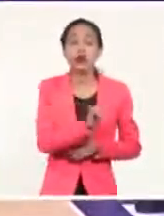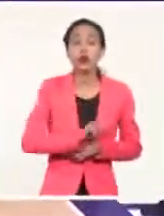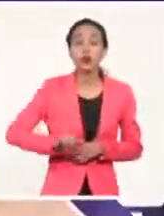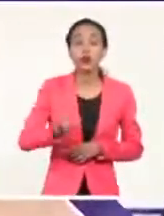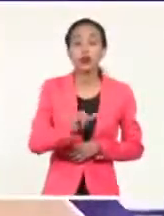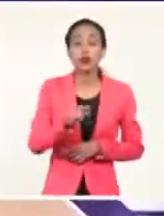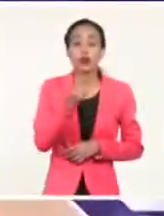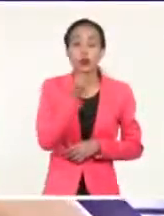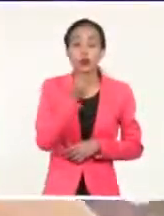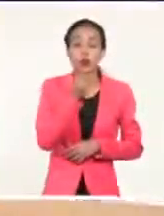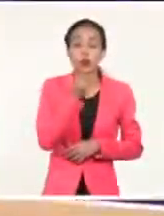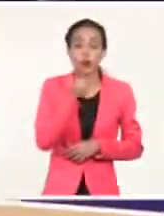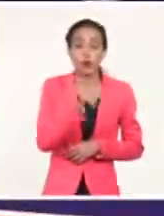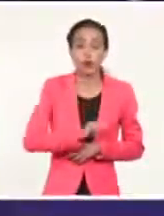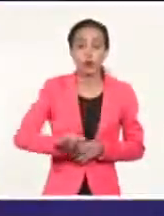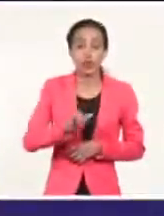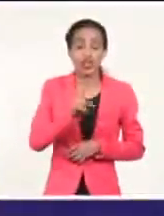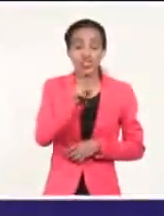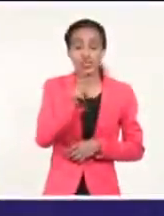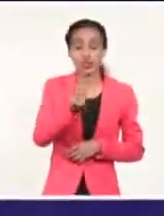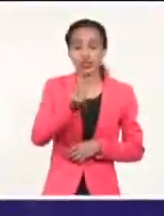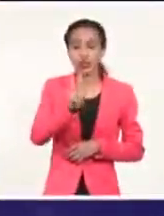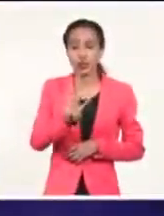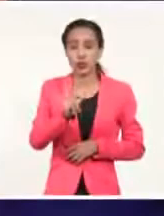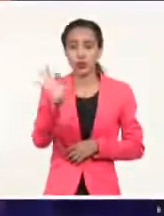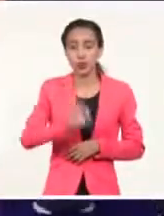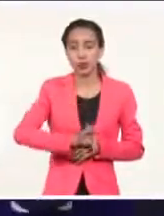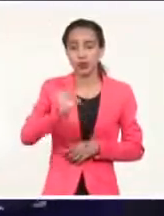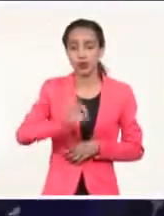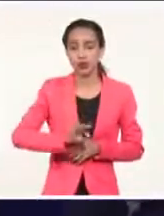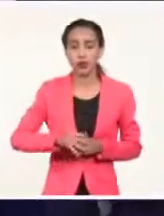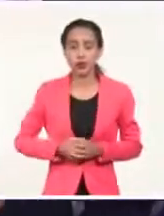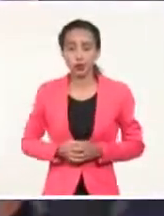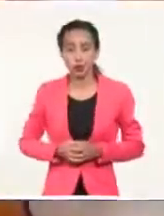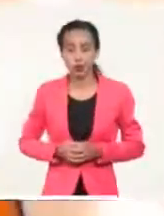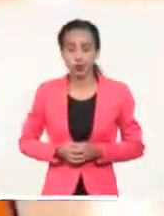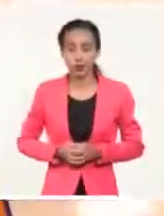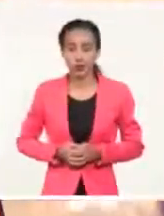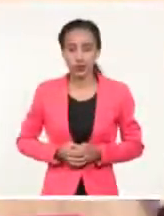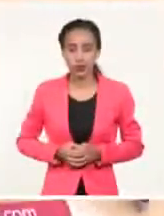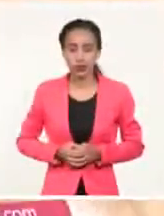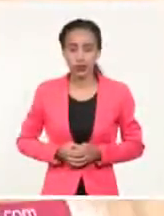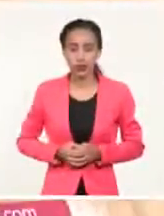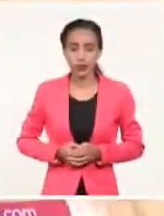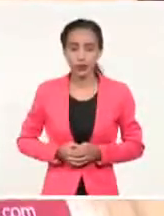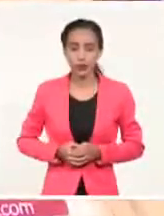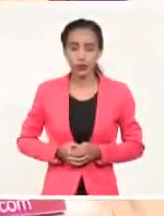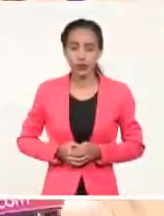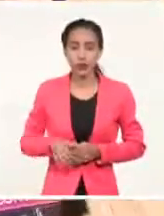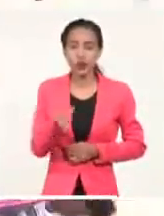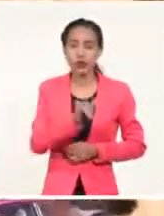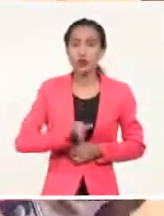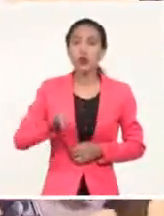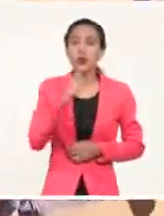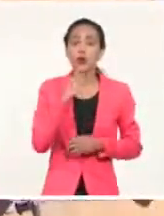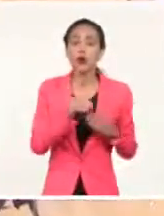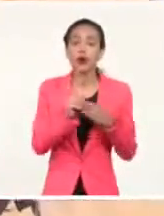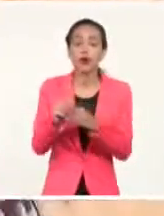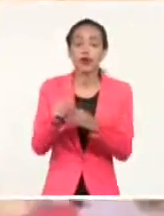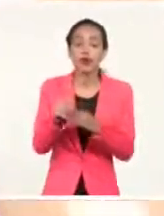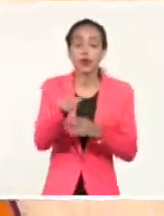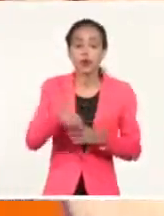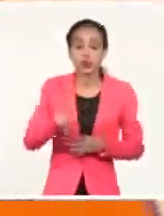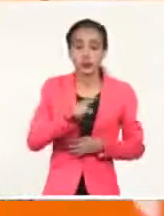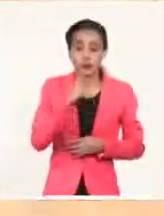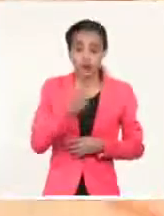empuje de los Suns, que le superaron 134-105. Devin Booker anotó 34 cartones para guiar el triunfo de su equipo, que